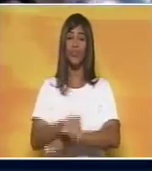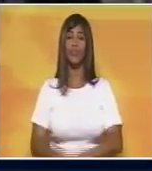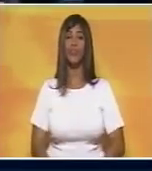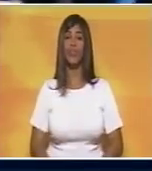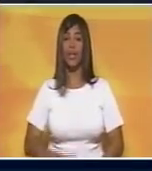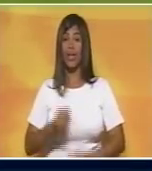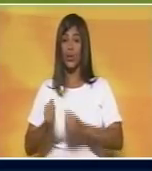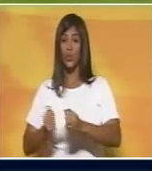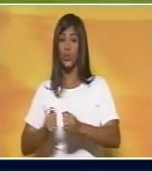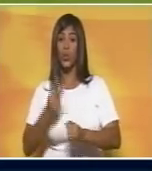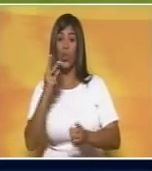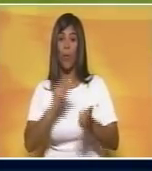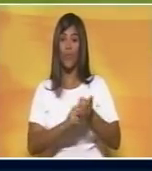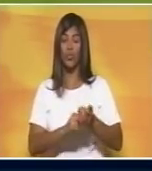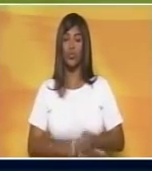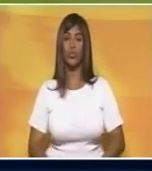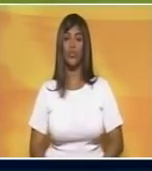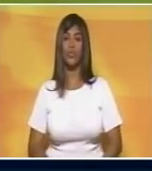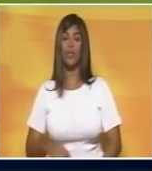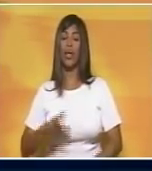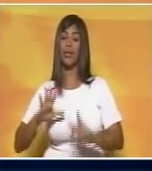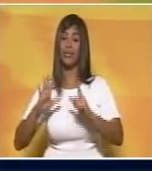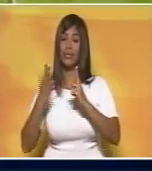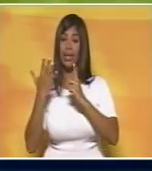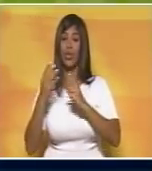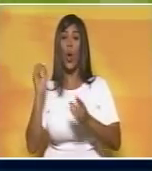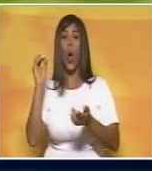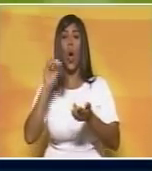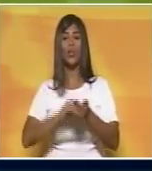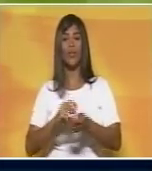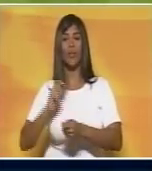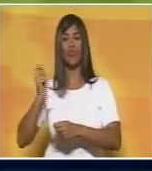para remolcar una rayita. En el sexto,